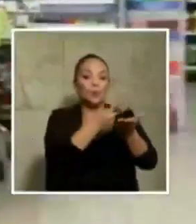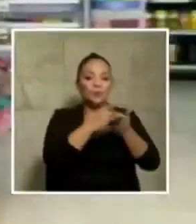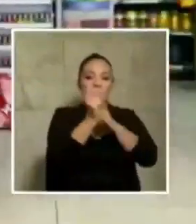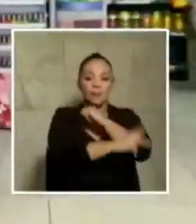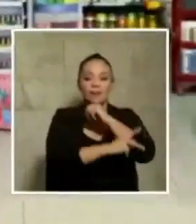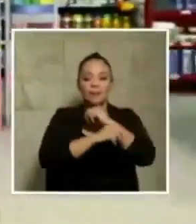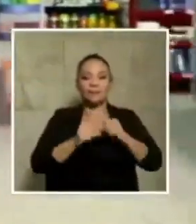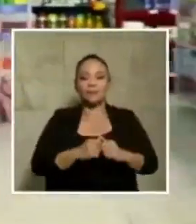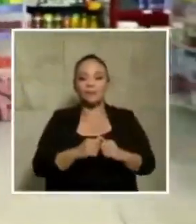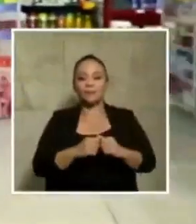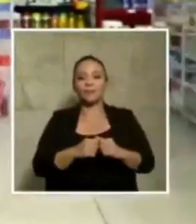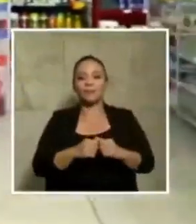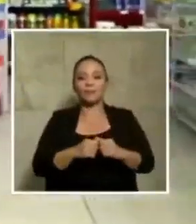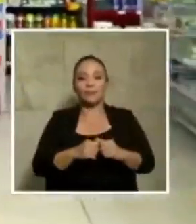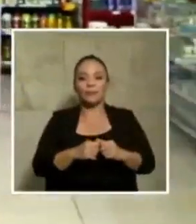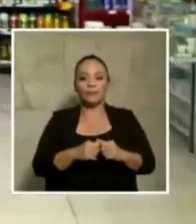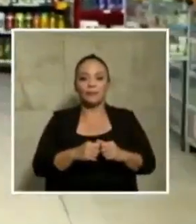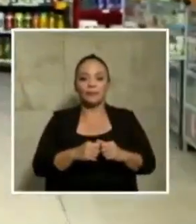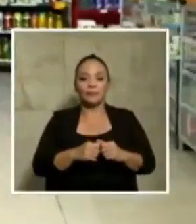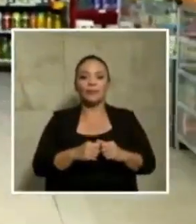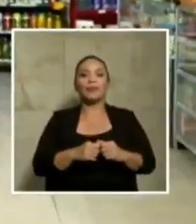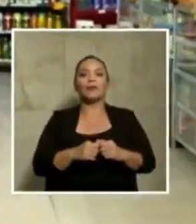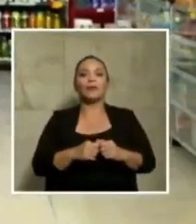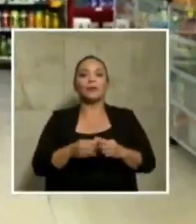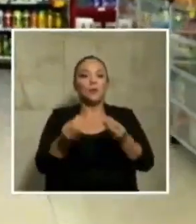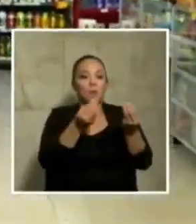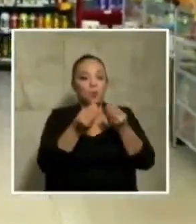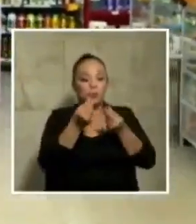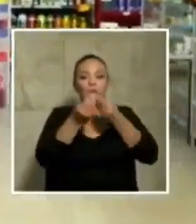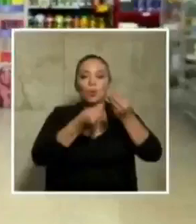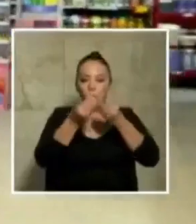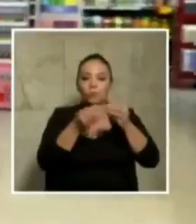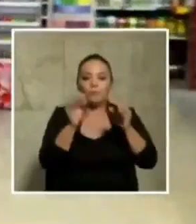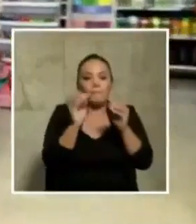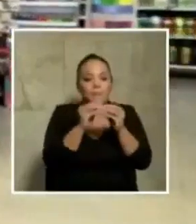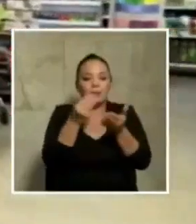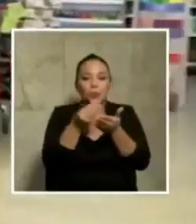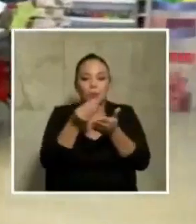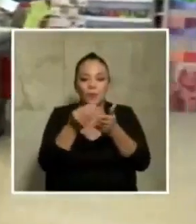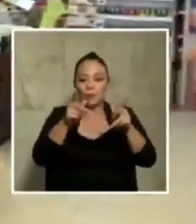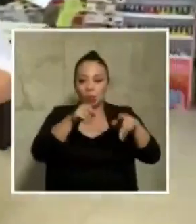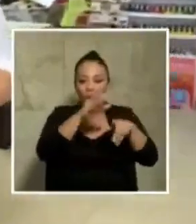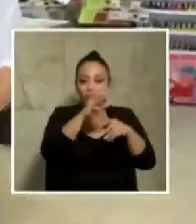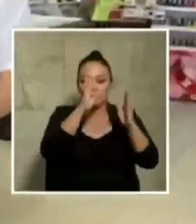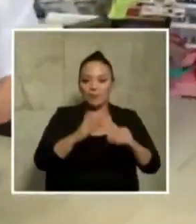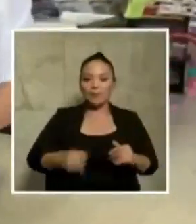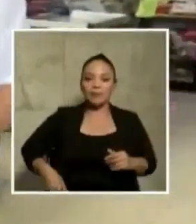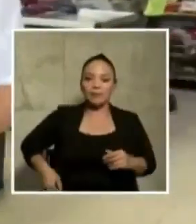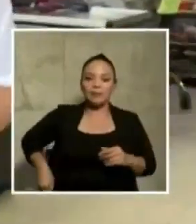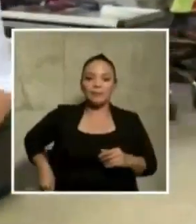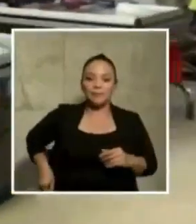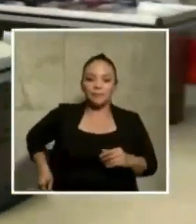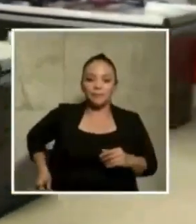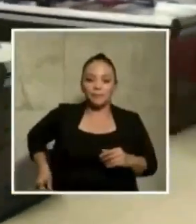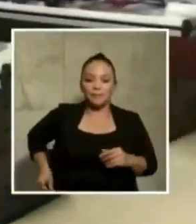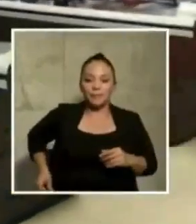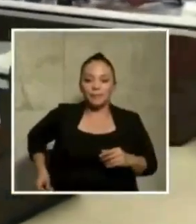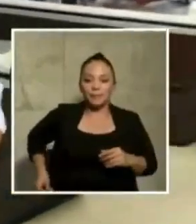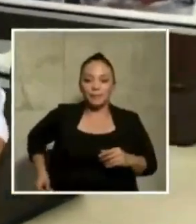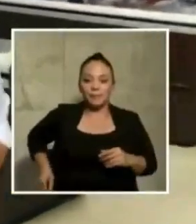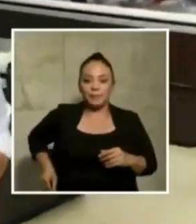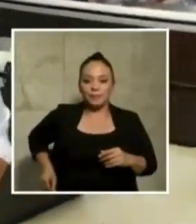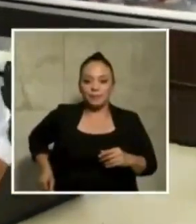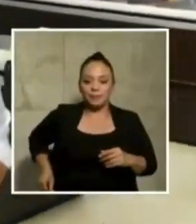23 productos alimenticios de los más consumidos por los costarricenses. Esta noticia se la damos desde acá,